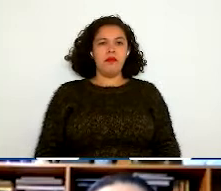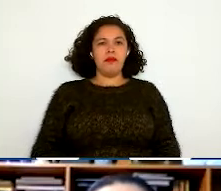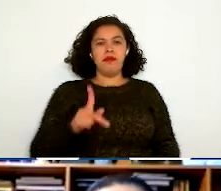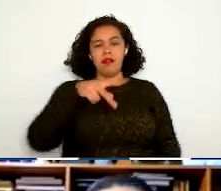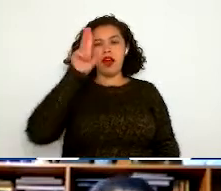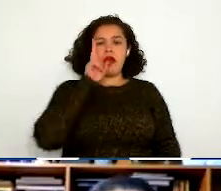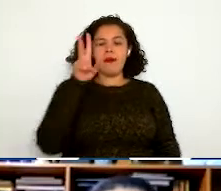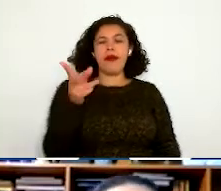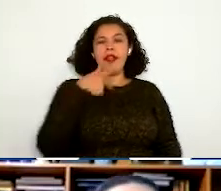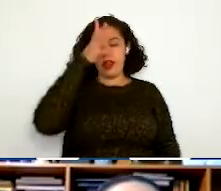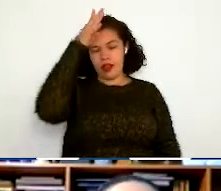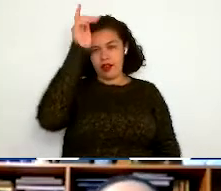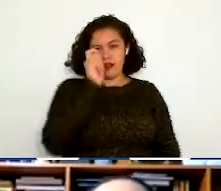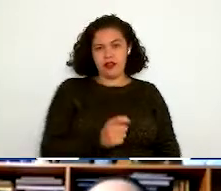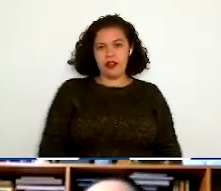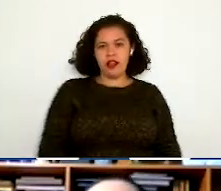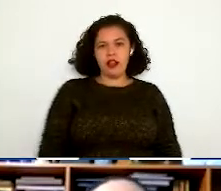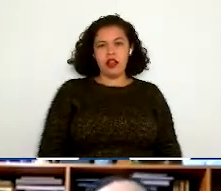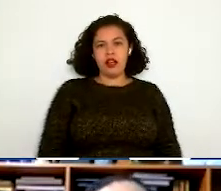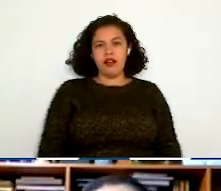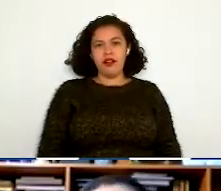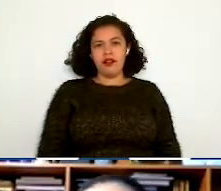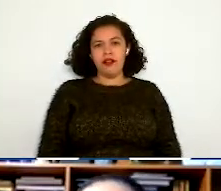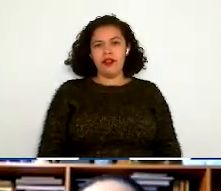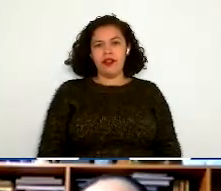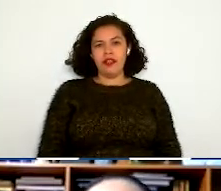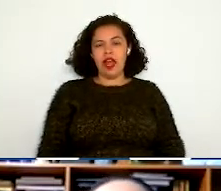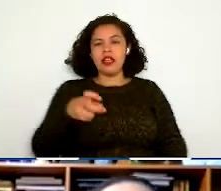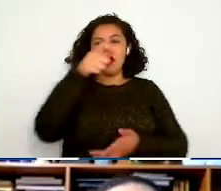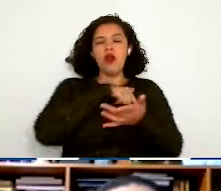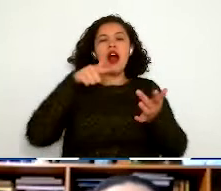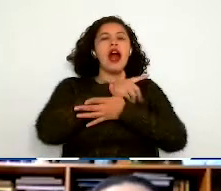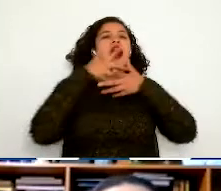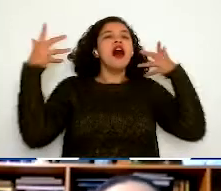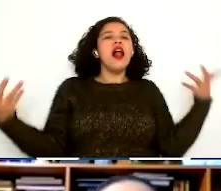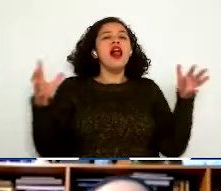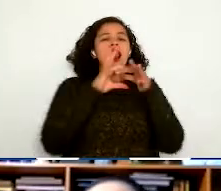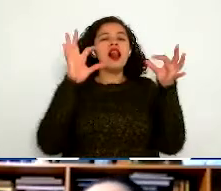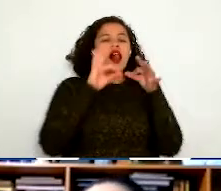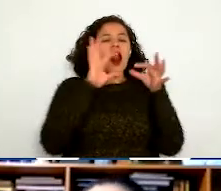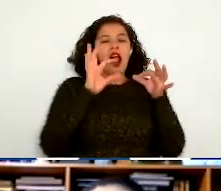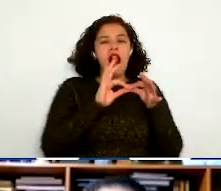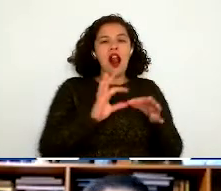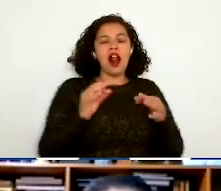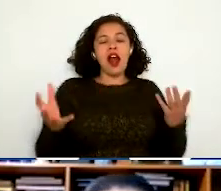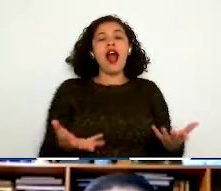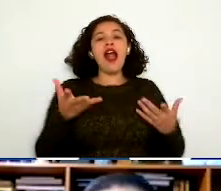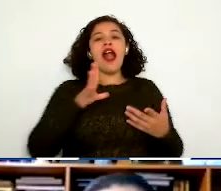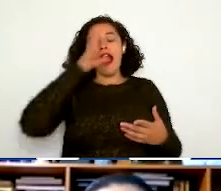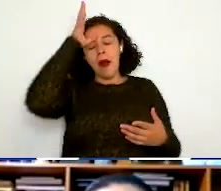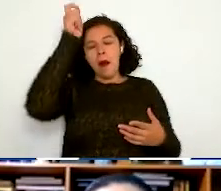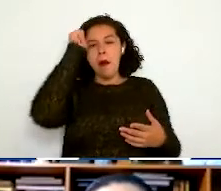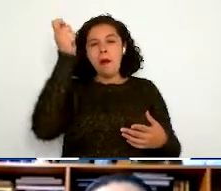término en realidad ha sido descrito ampliamente en la literatura y que hay una gran variedad de